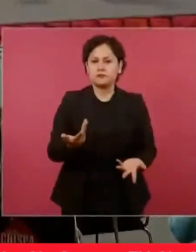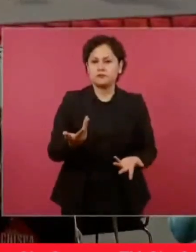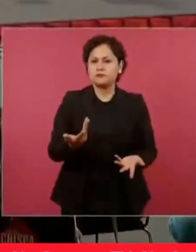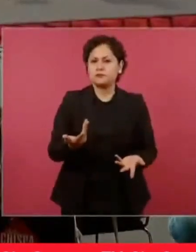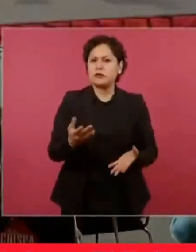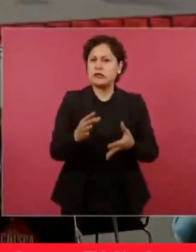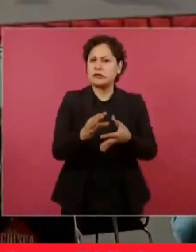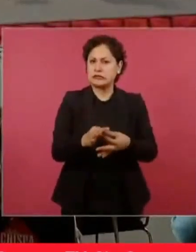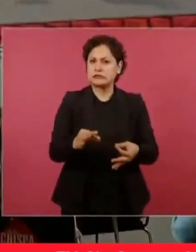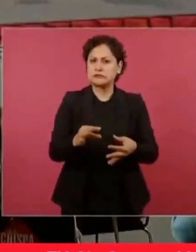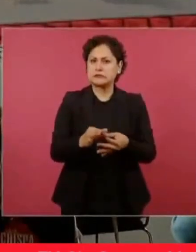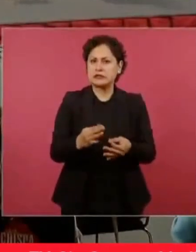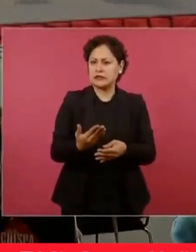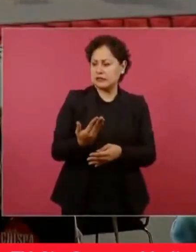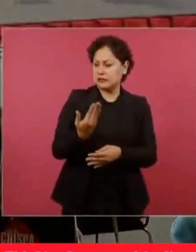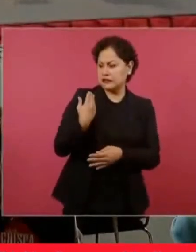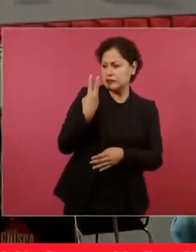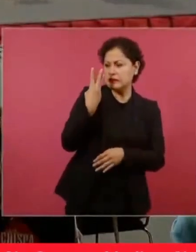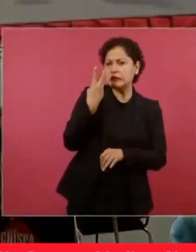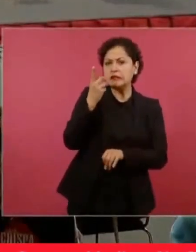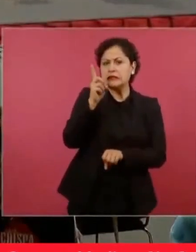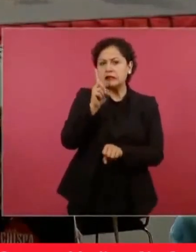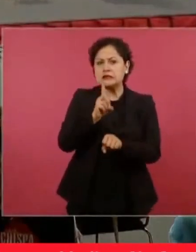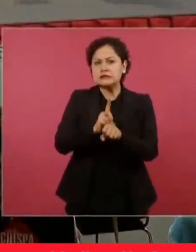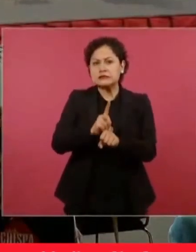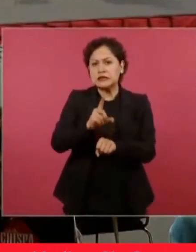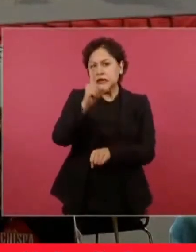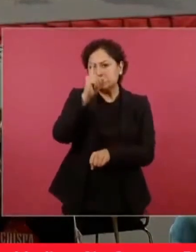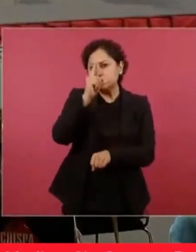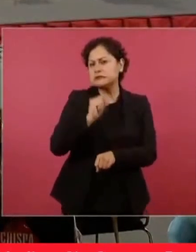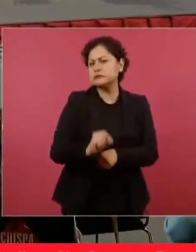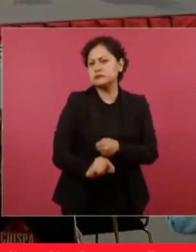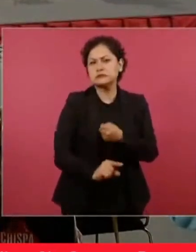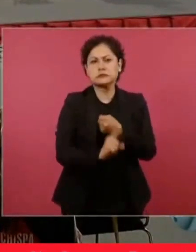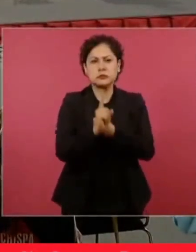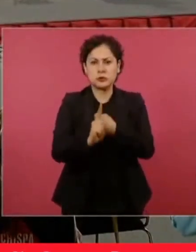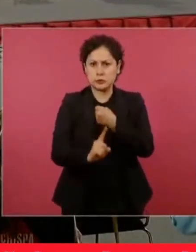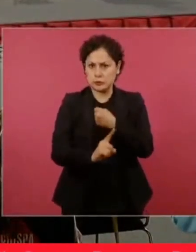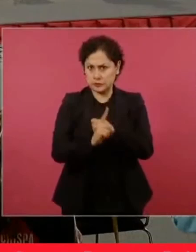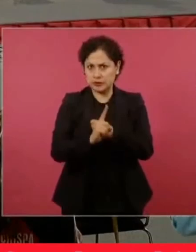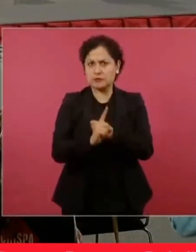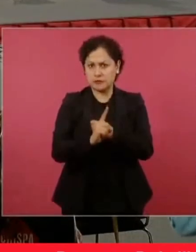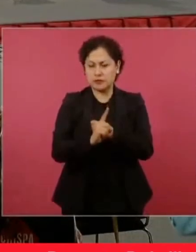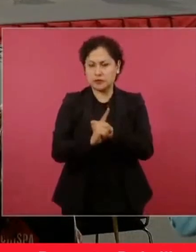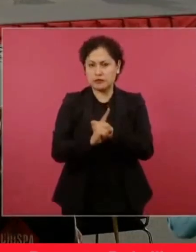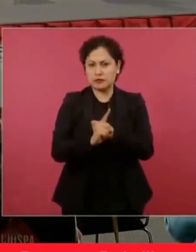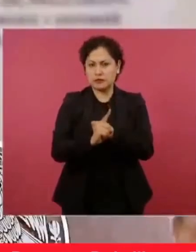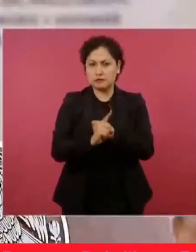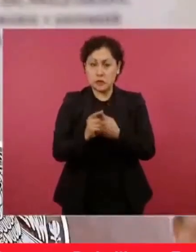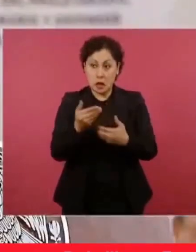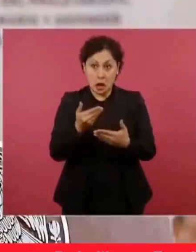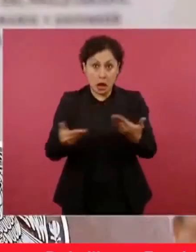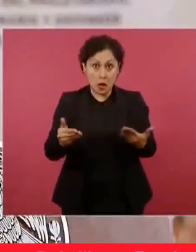determinados problemas, 3 días, ¿verdad?, que se resolvieron ya totalmente.